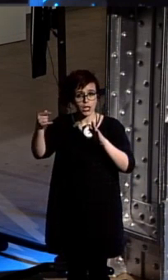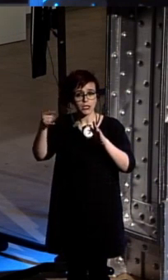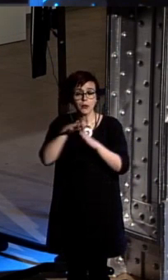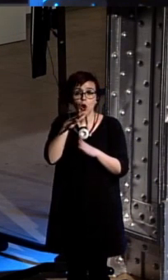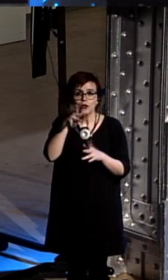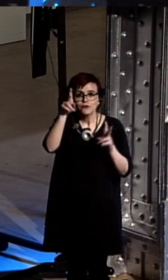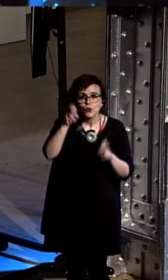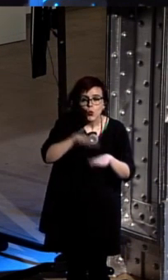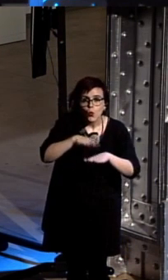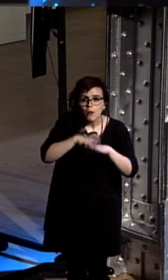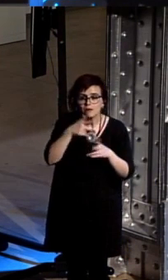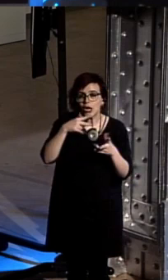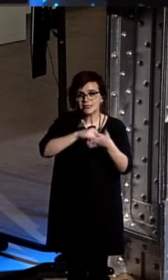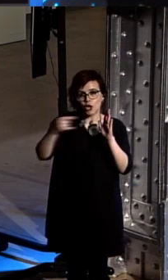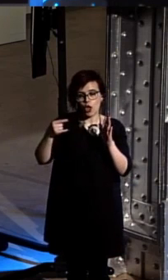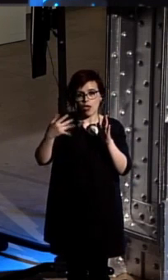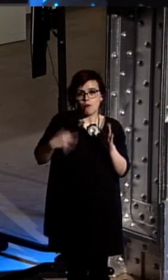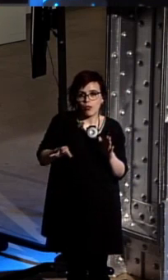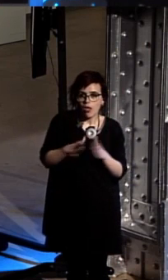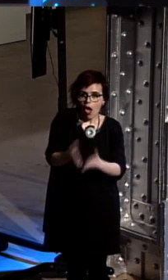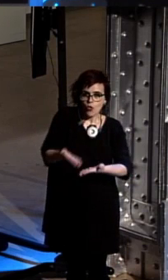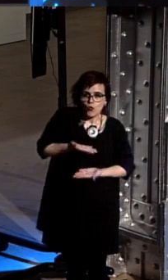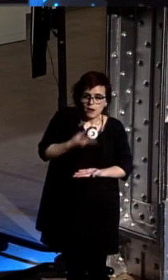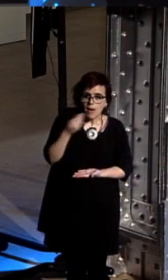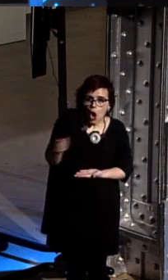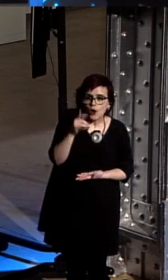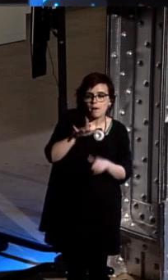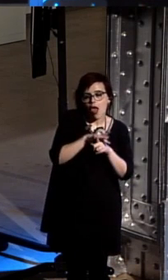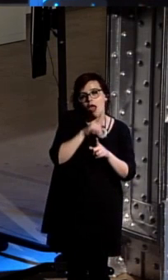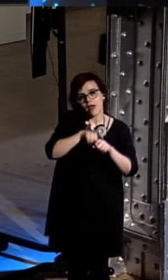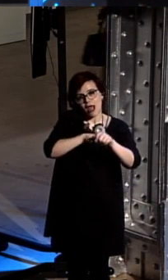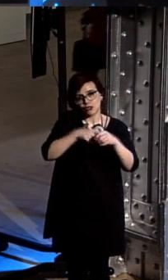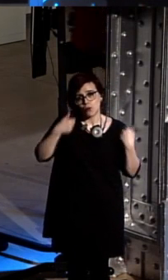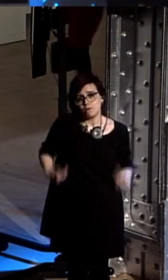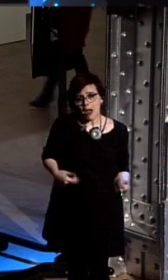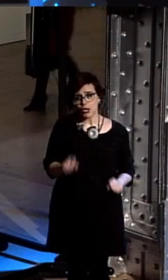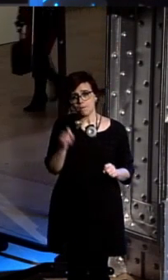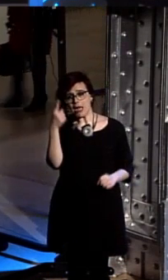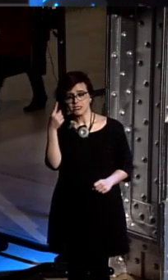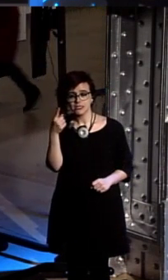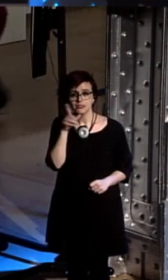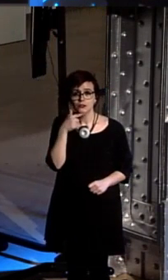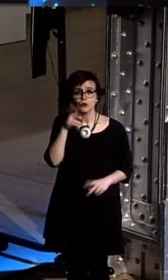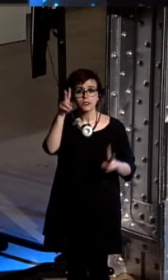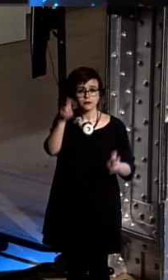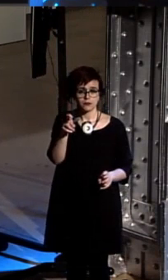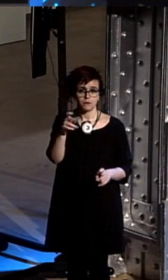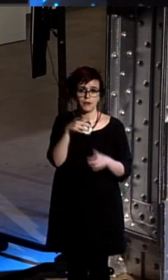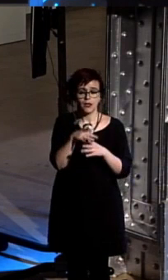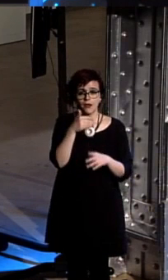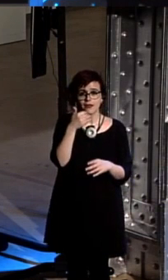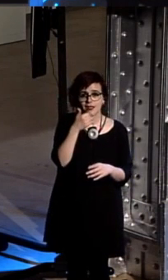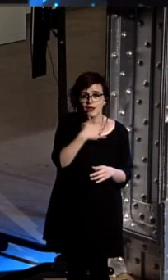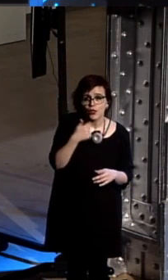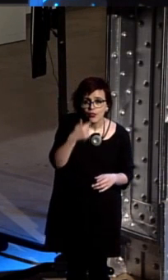por este potencial que tiene la tecnología para ayudarnos, ¿no? Y humanizarnos. One theme you saw in all...